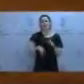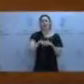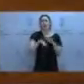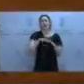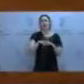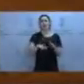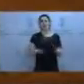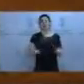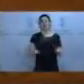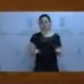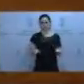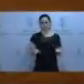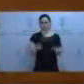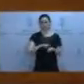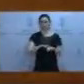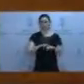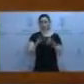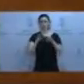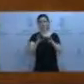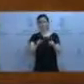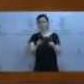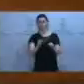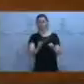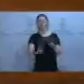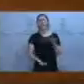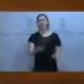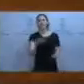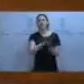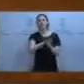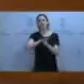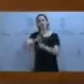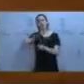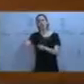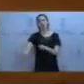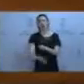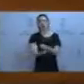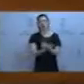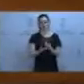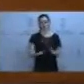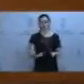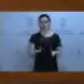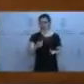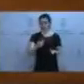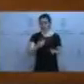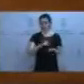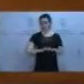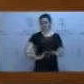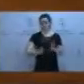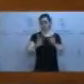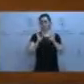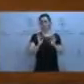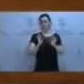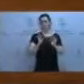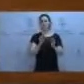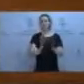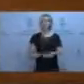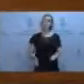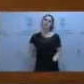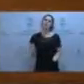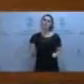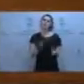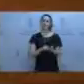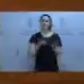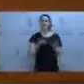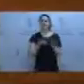sus características frente a otros ámbitos de transporte. Para mí, una vez más, es un corta y